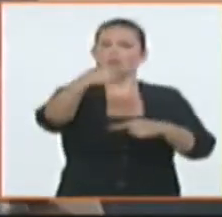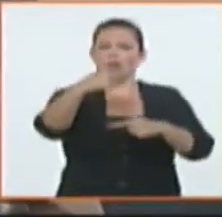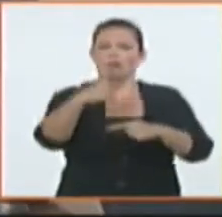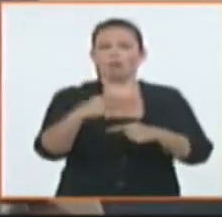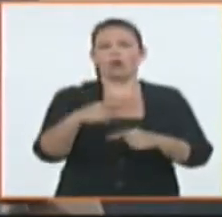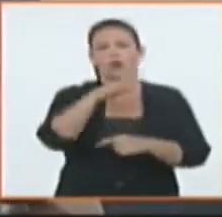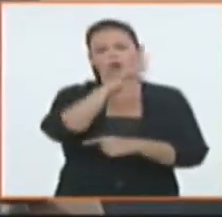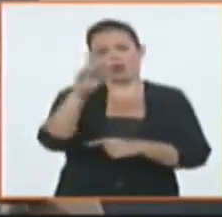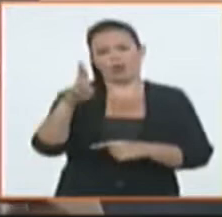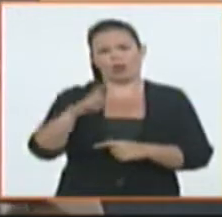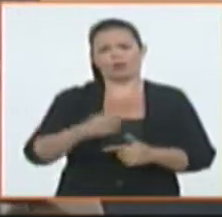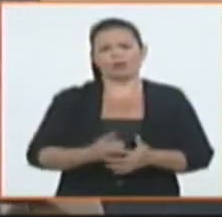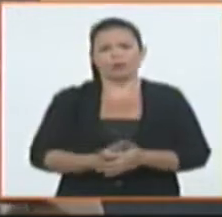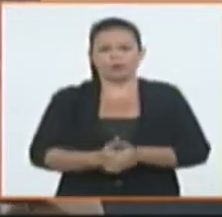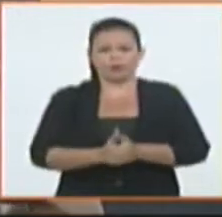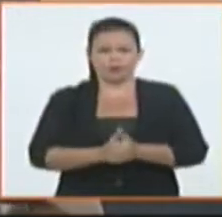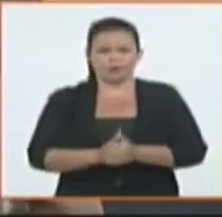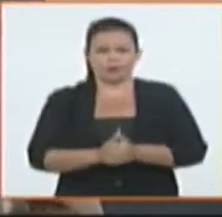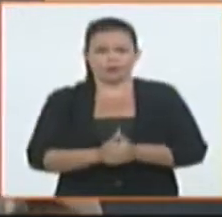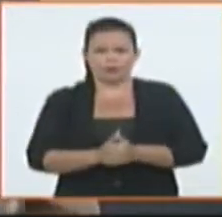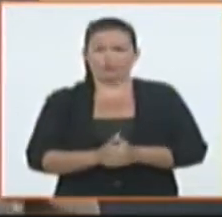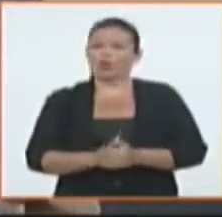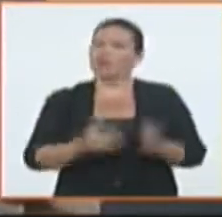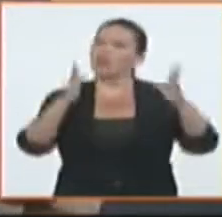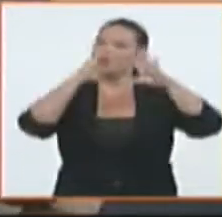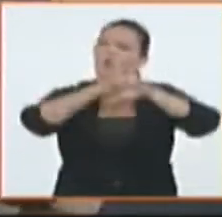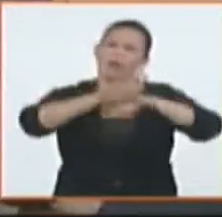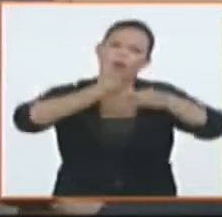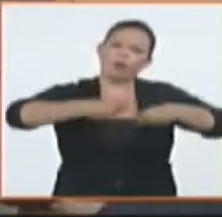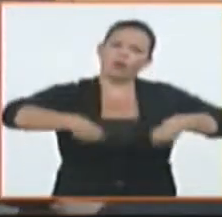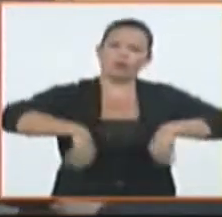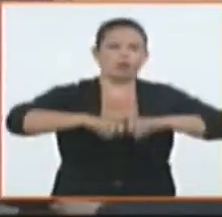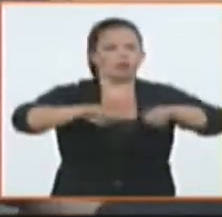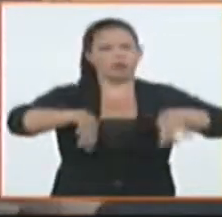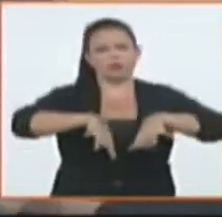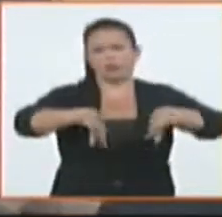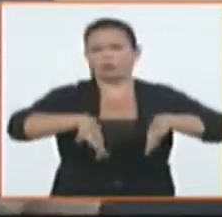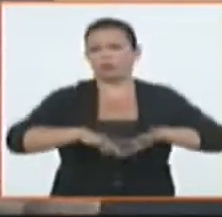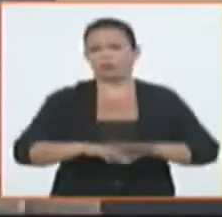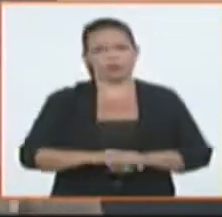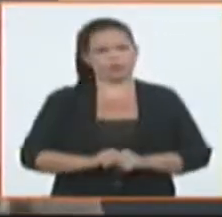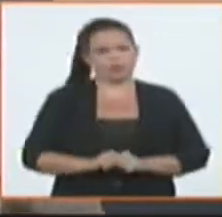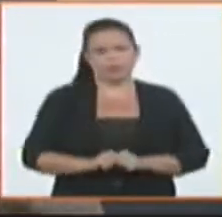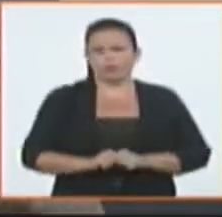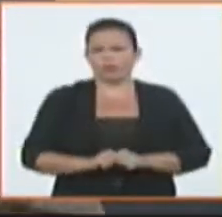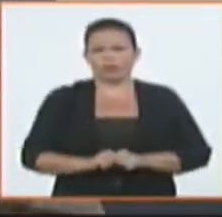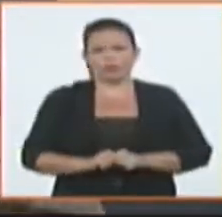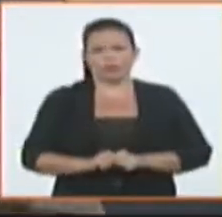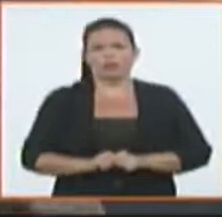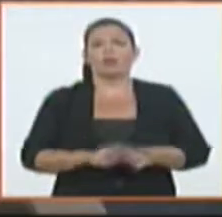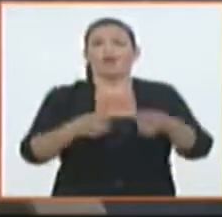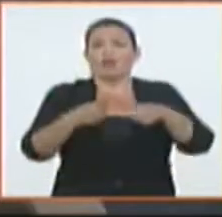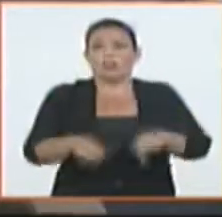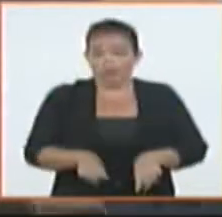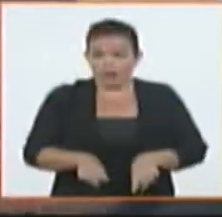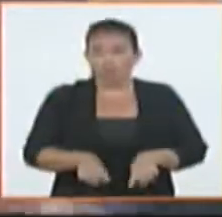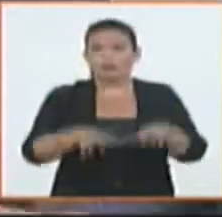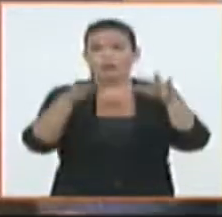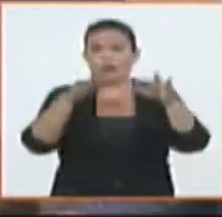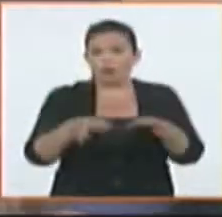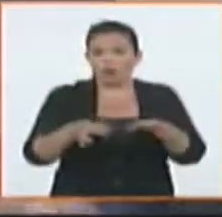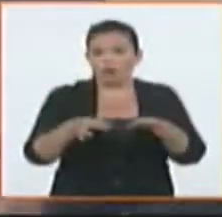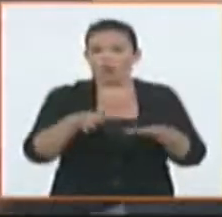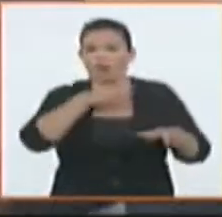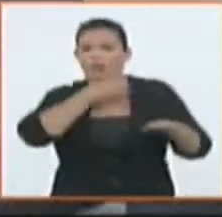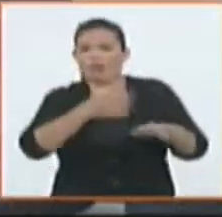No admitir oportunismo o pragmatismo, pero no podemos ser dogmáticos. Y no podemos pensar que siempre la solución para un mismo problema era la que fue en